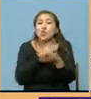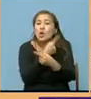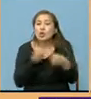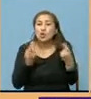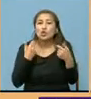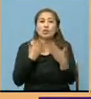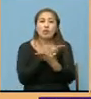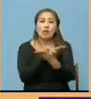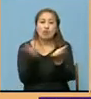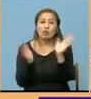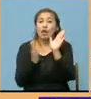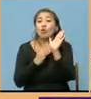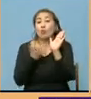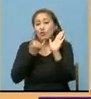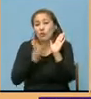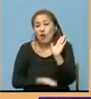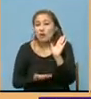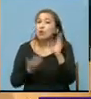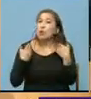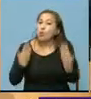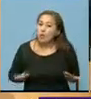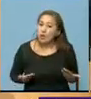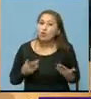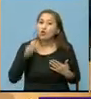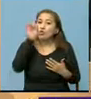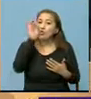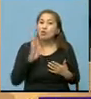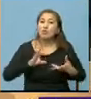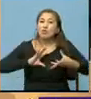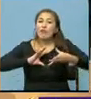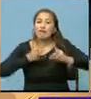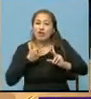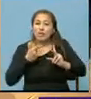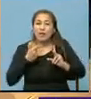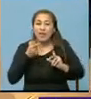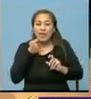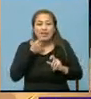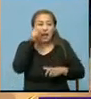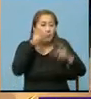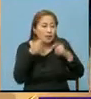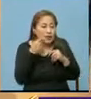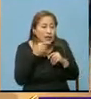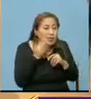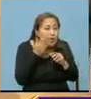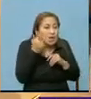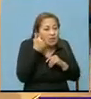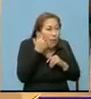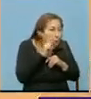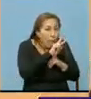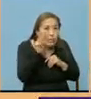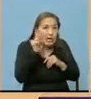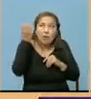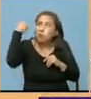demostrando con la documentación correspondiente lo voy a hacer esto es simplemente una maniobra de distracción política política de parte